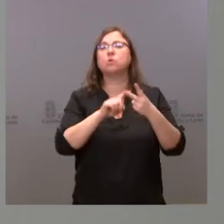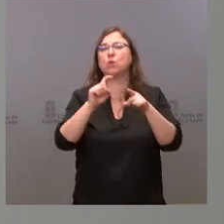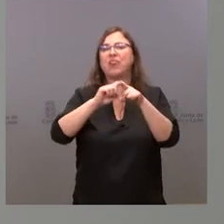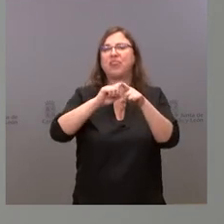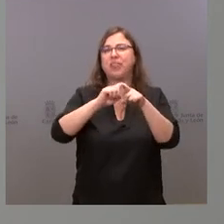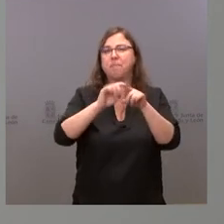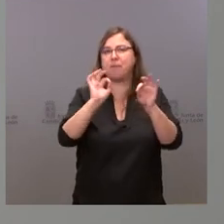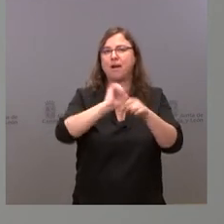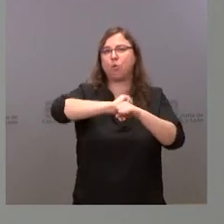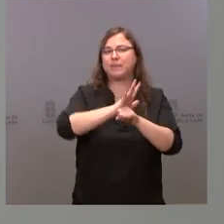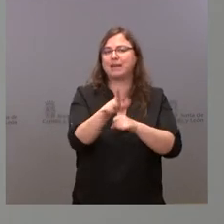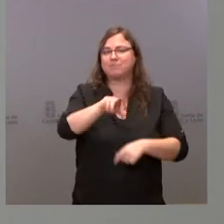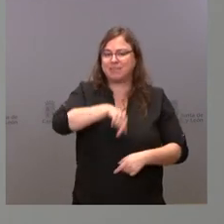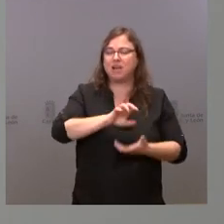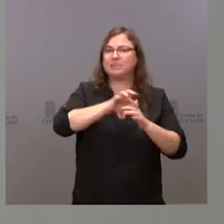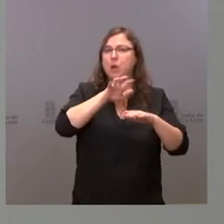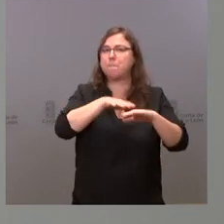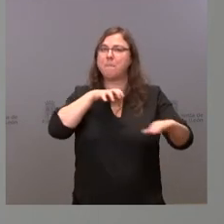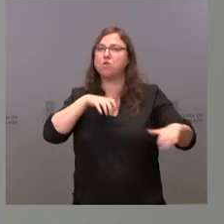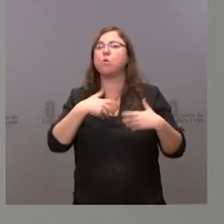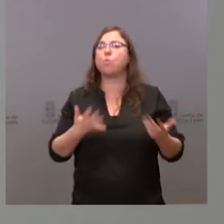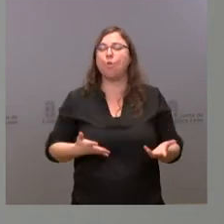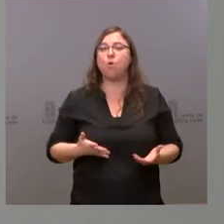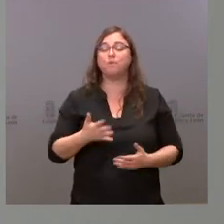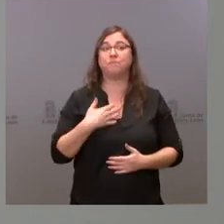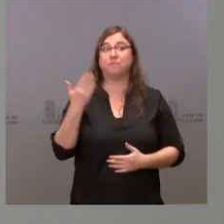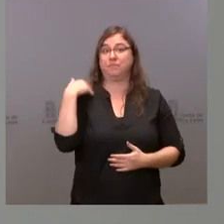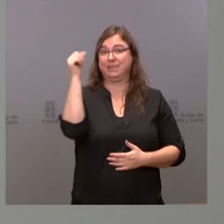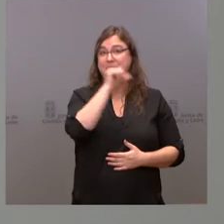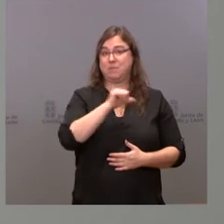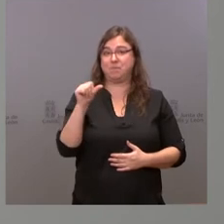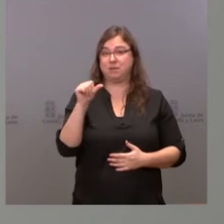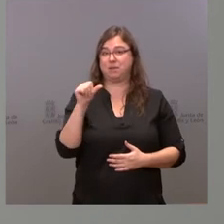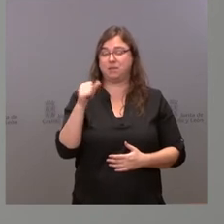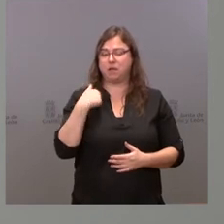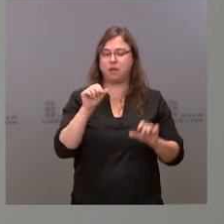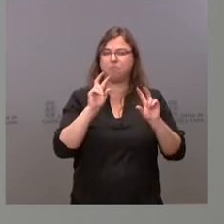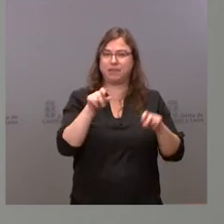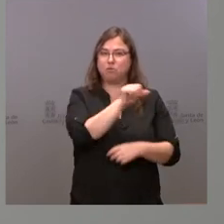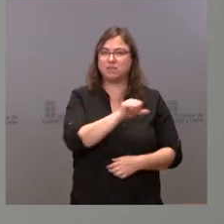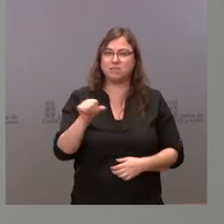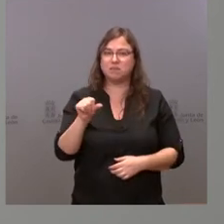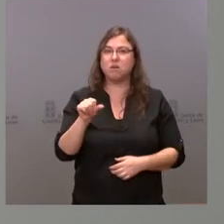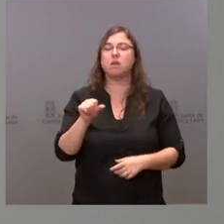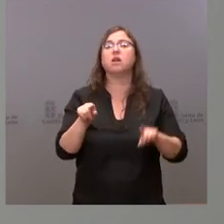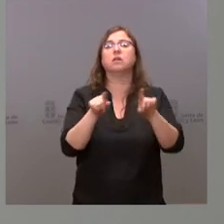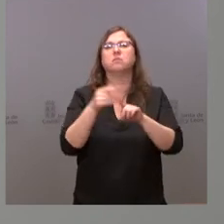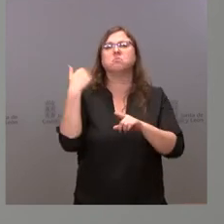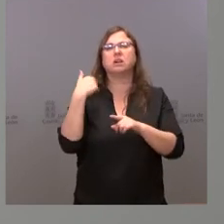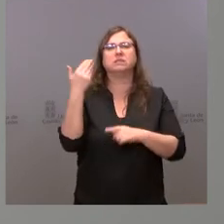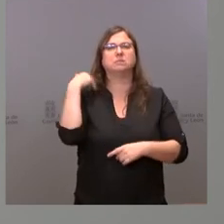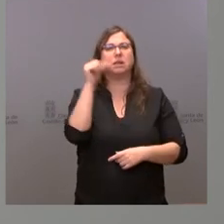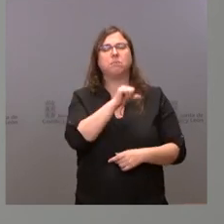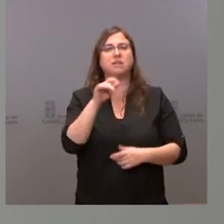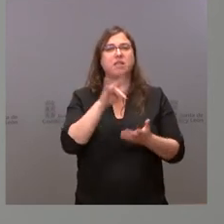en este momento el portavoz de la semana para la semana al principio esta semana y con datos de la semana pasada dijo que